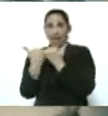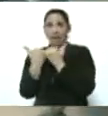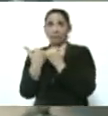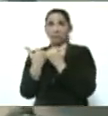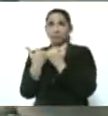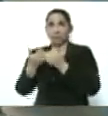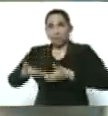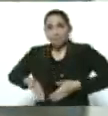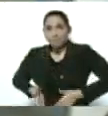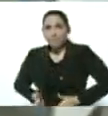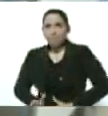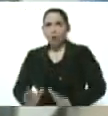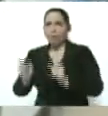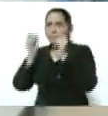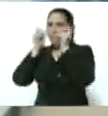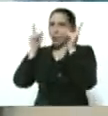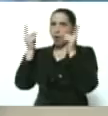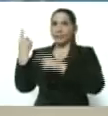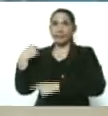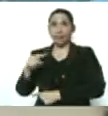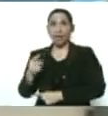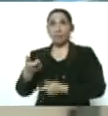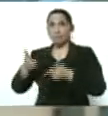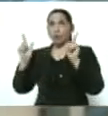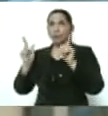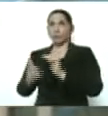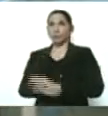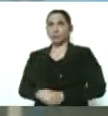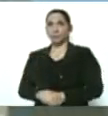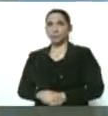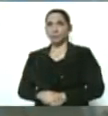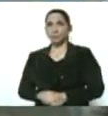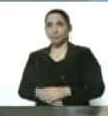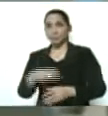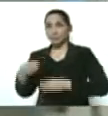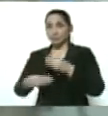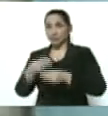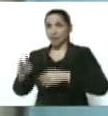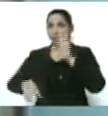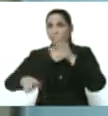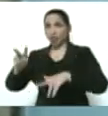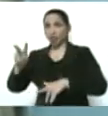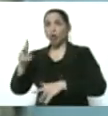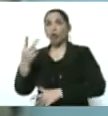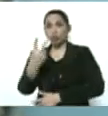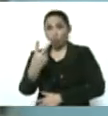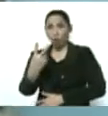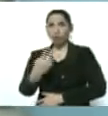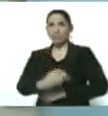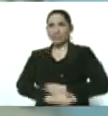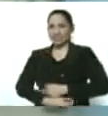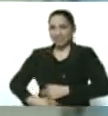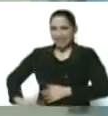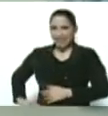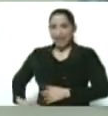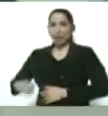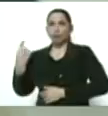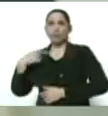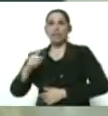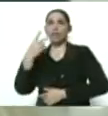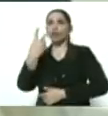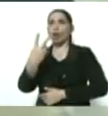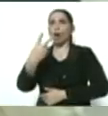de parto increíble que tiene la posibilidad de hacer dos cesáreas a la vez porque tiene dos quirófanos. Aquí